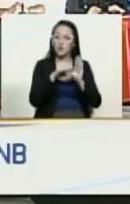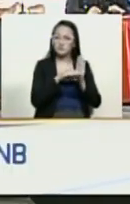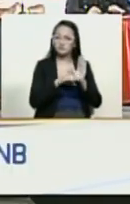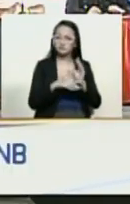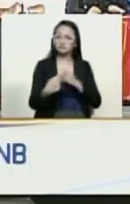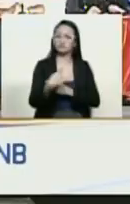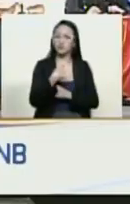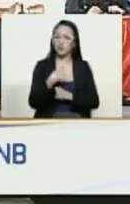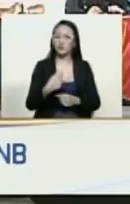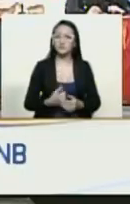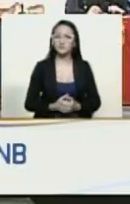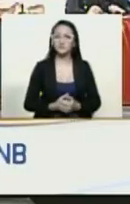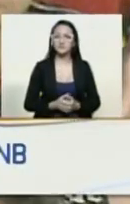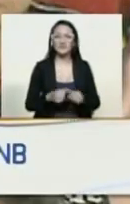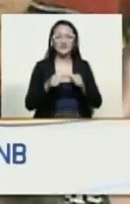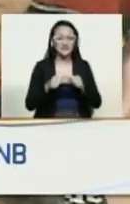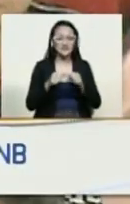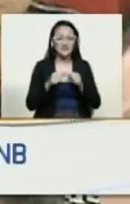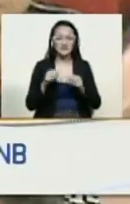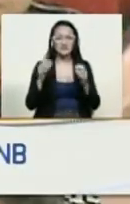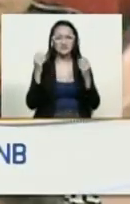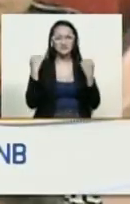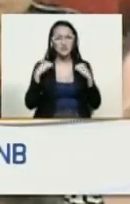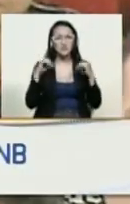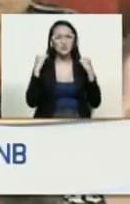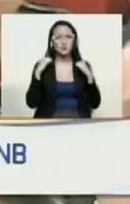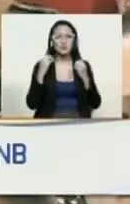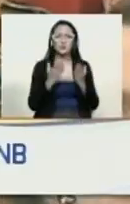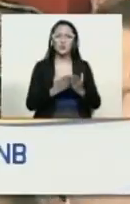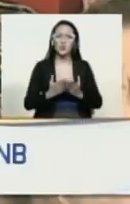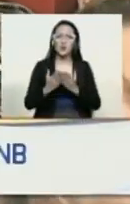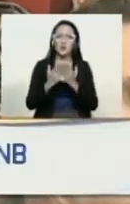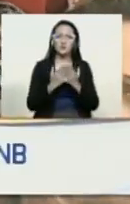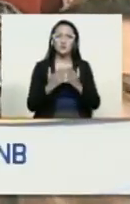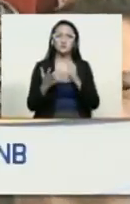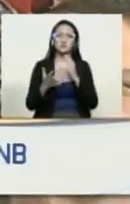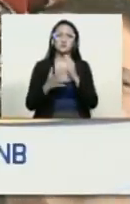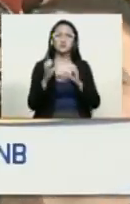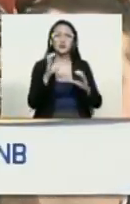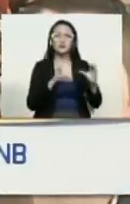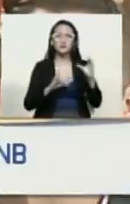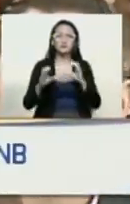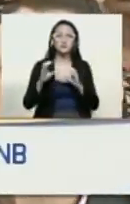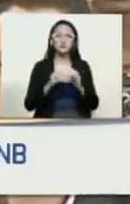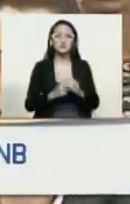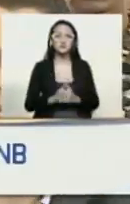toca, seguir forjándose desde el punto de vista científico,